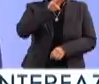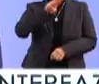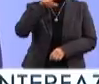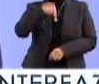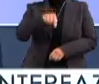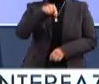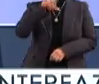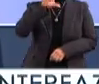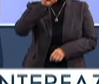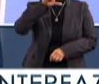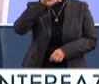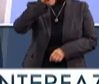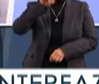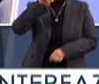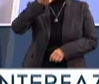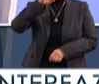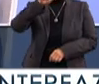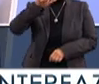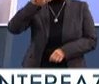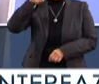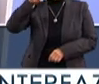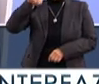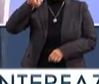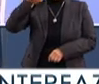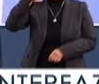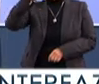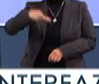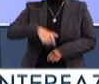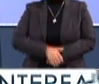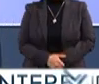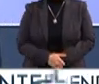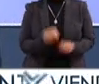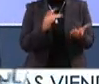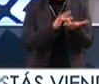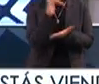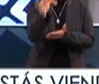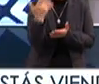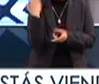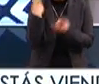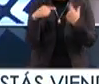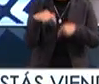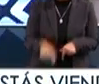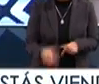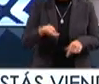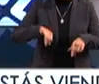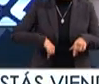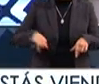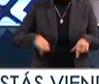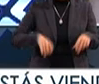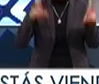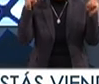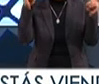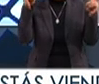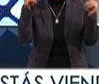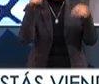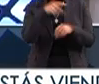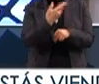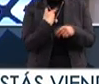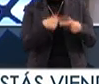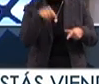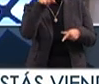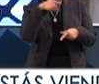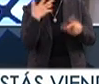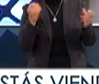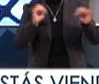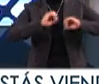.conacytprensa.com.mx perfecto pues muchísimas gracias por haber estado con nosotros interesantísimo y creo que mucha gente